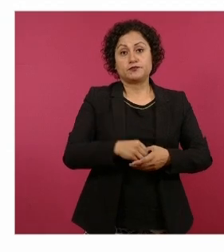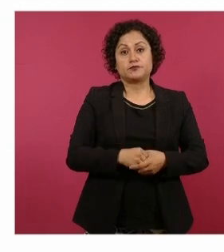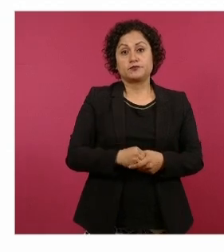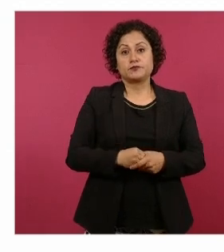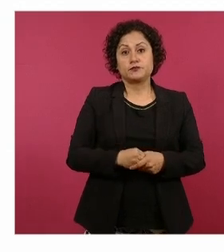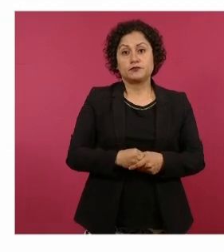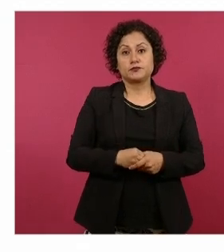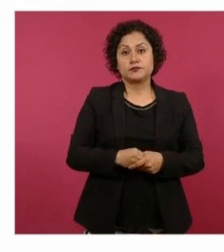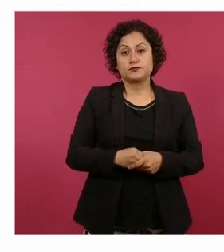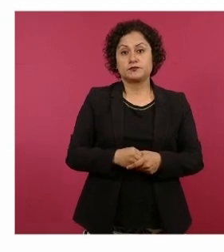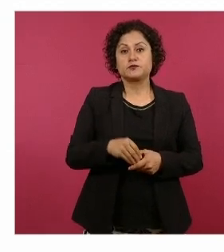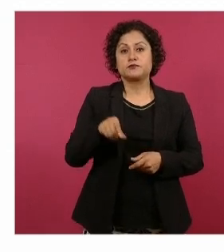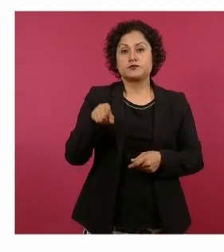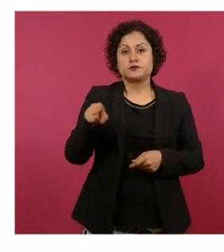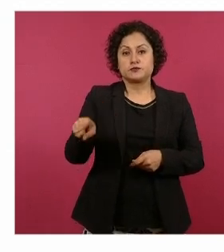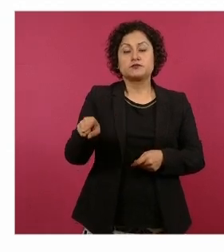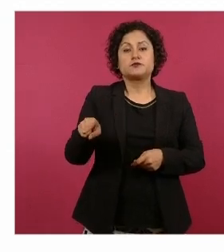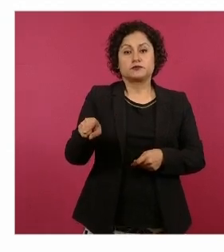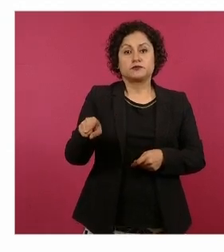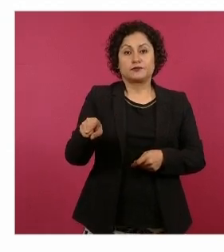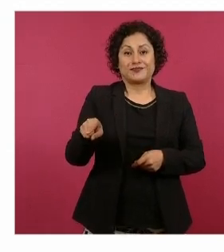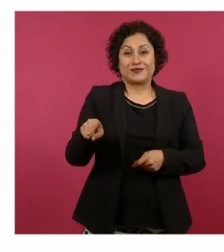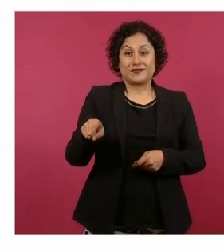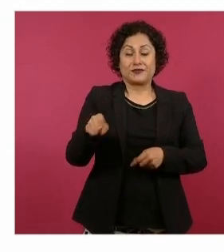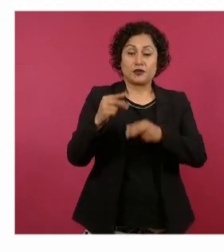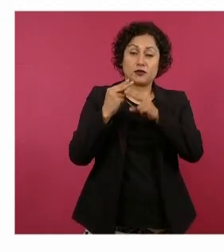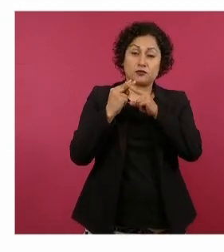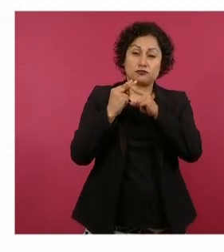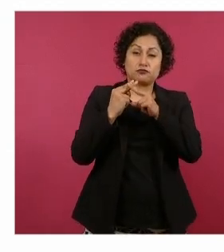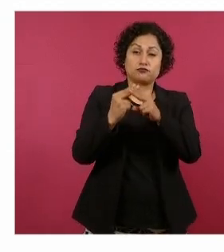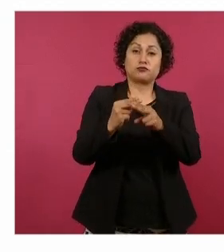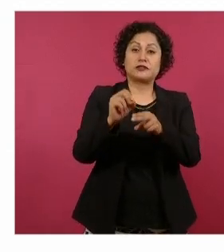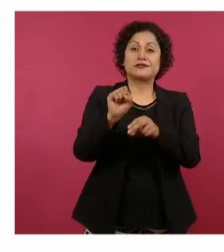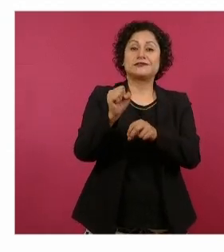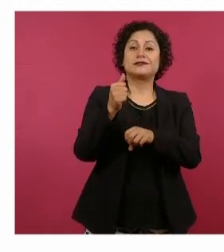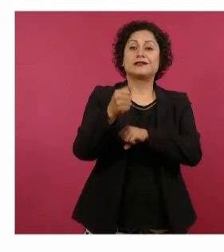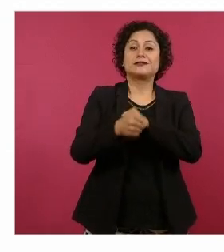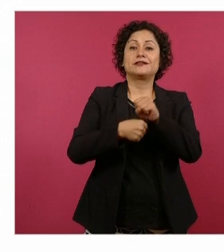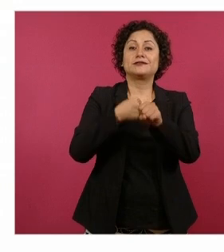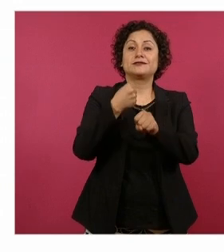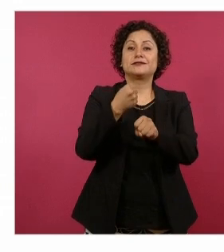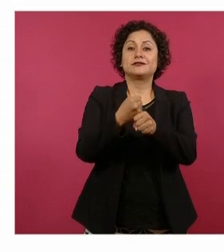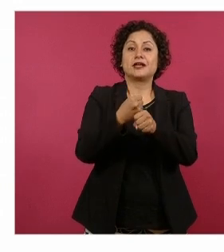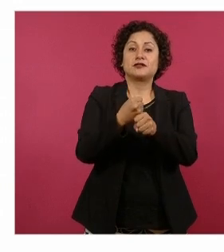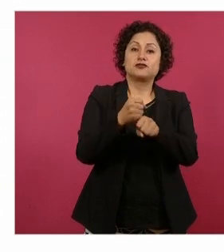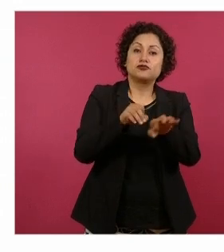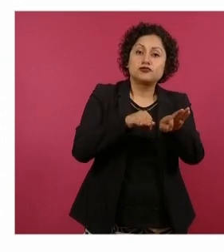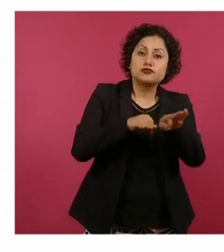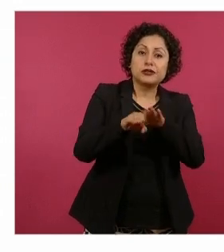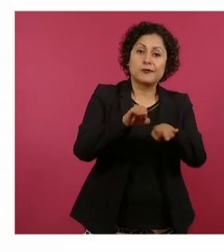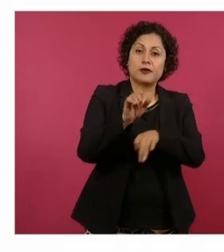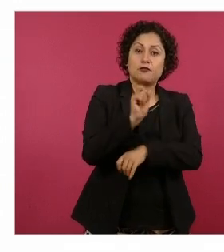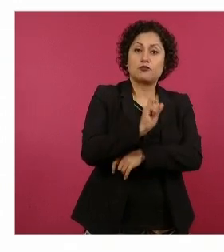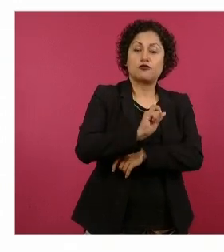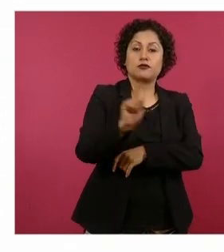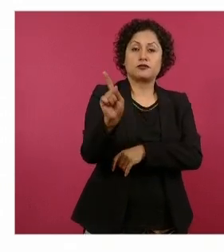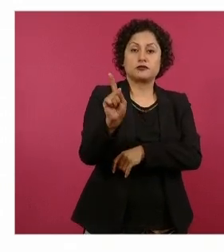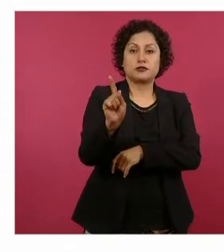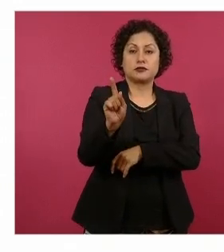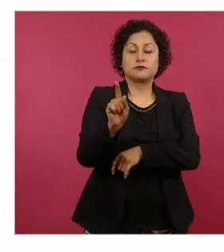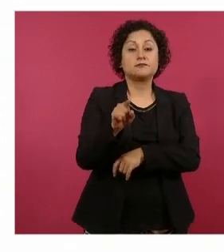sumó 66 años de vida profesional. Todavía hasta hace